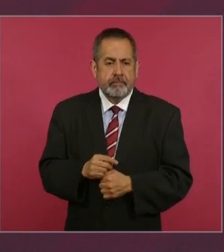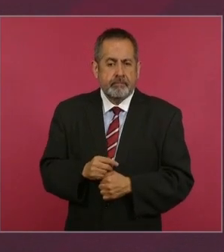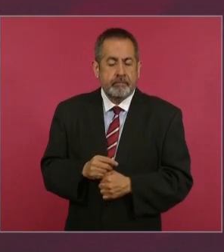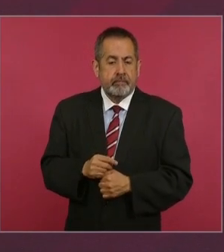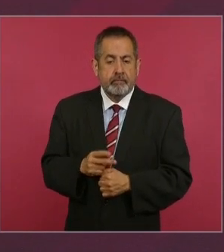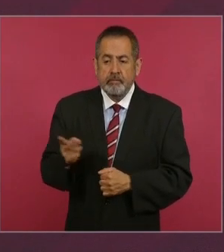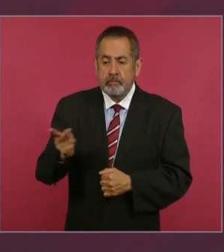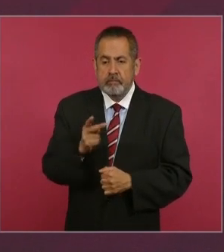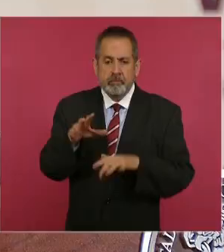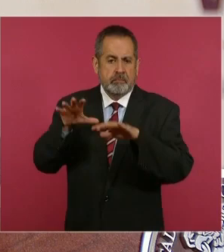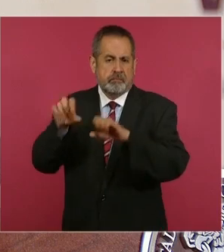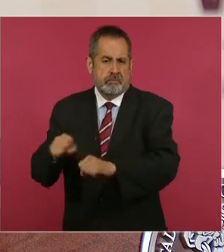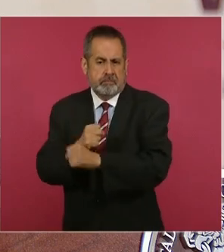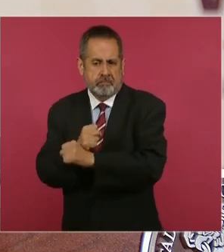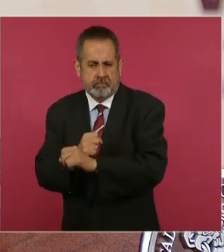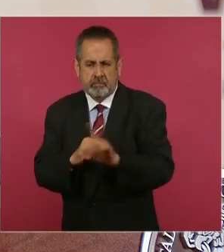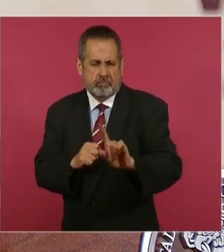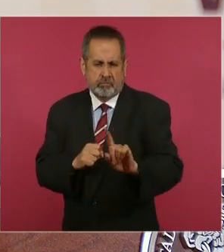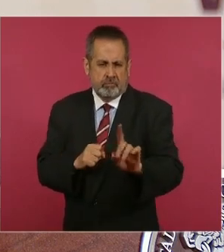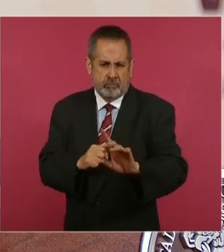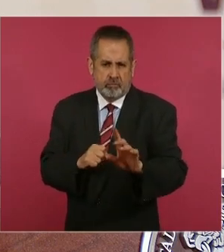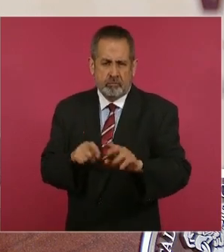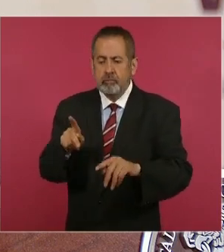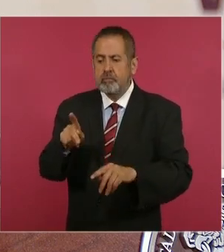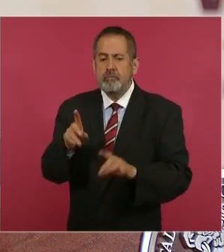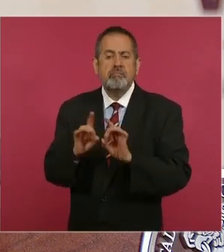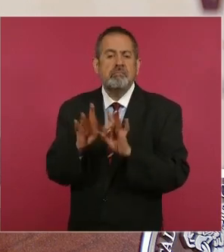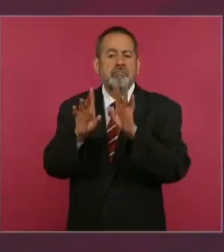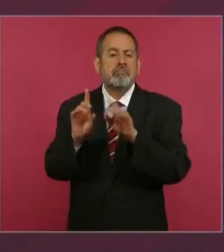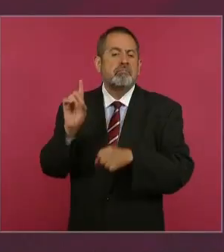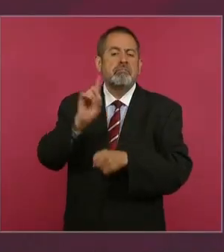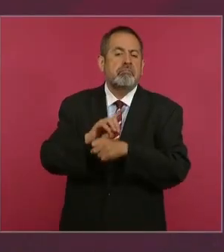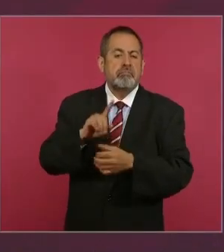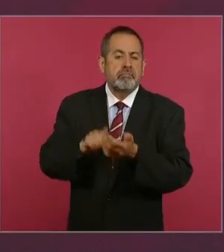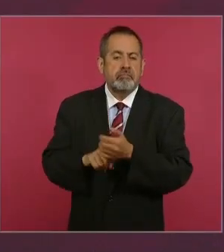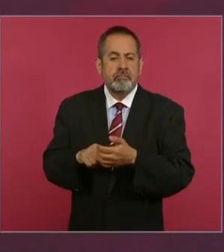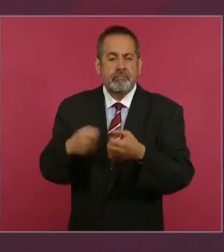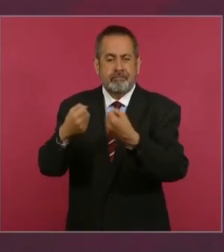eran Rehenes pero estaban en la franja de